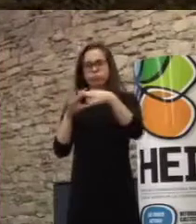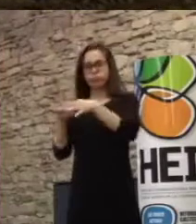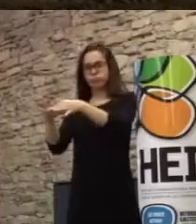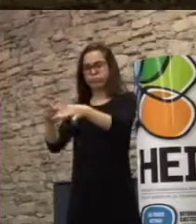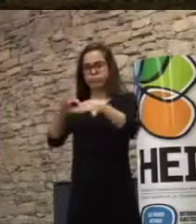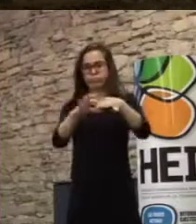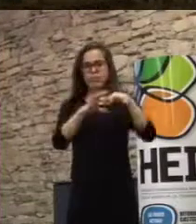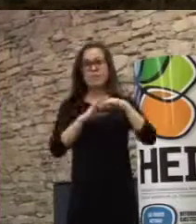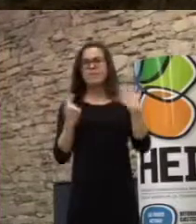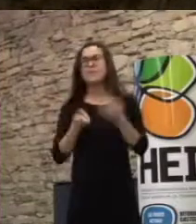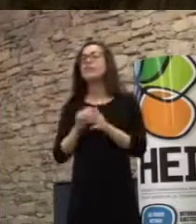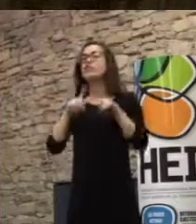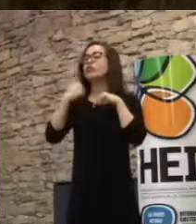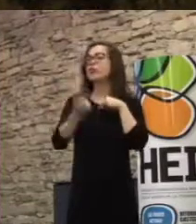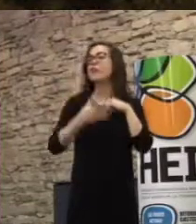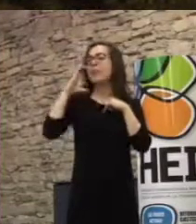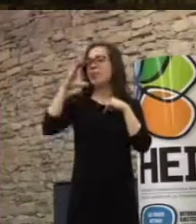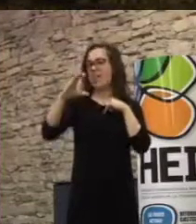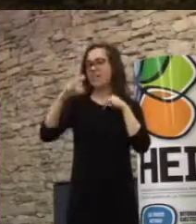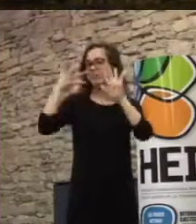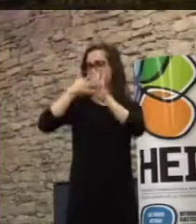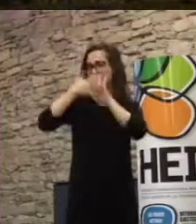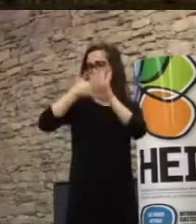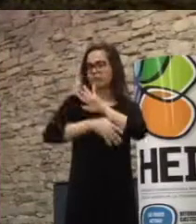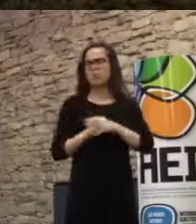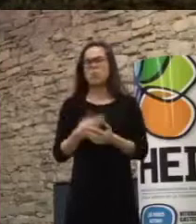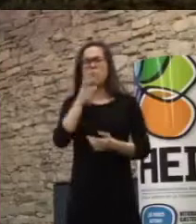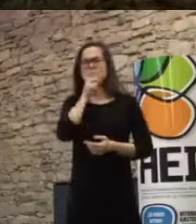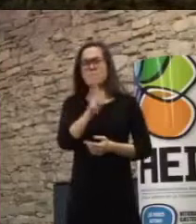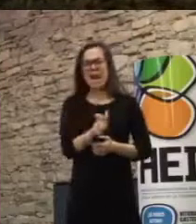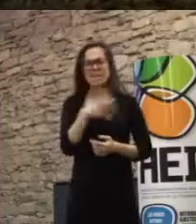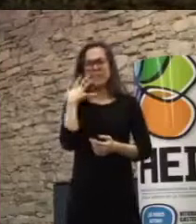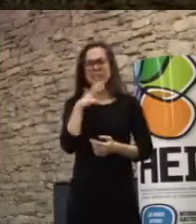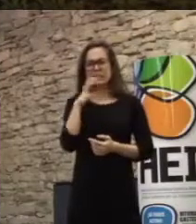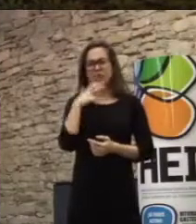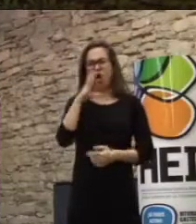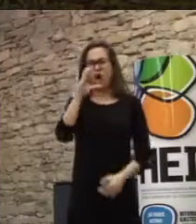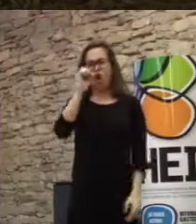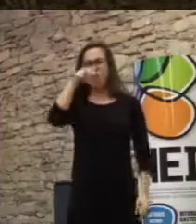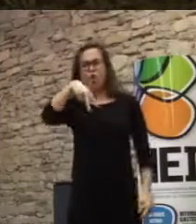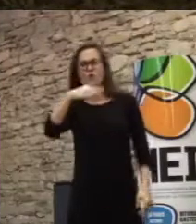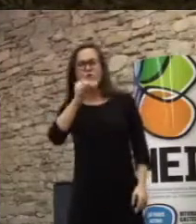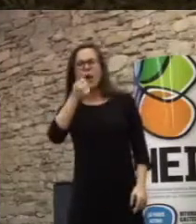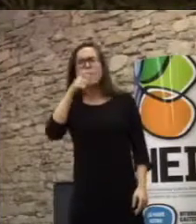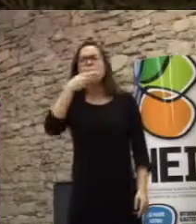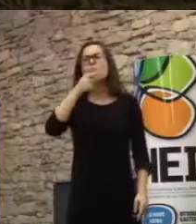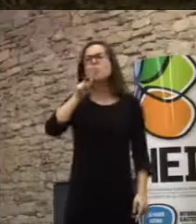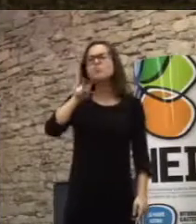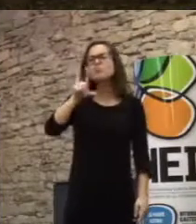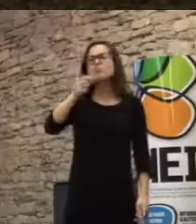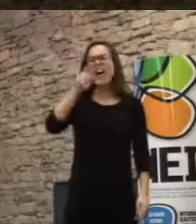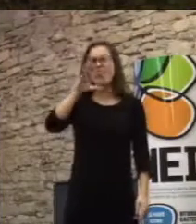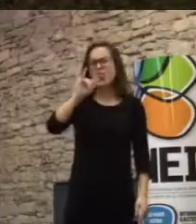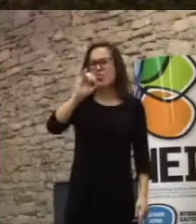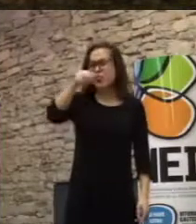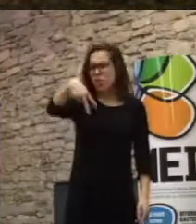es una fe y una palabreja super extraña que se llama confabulación no sé por qué los neurobiólogos le han llamado así